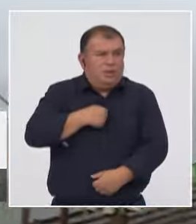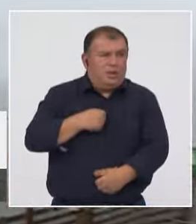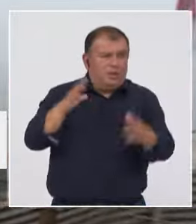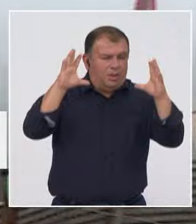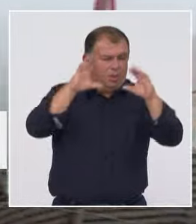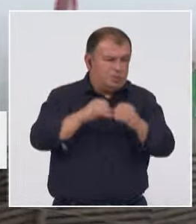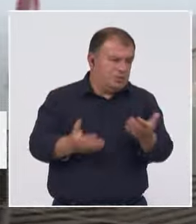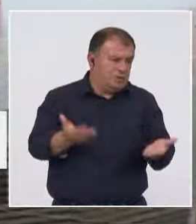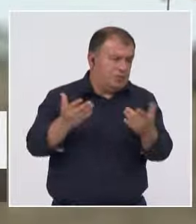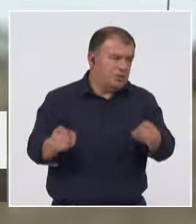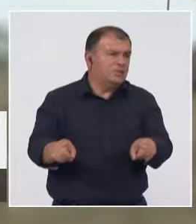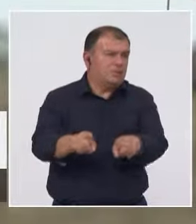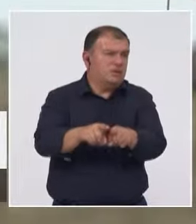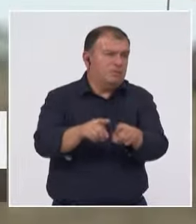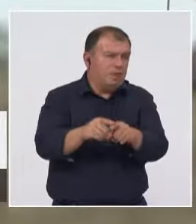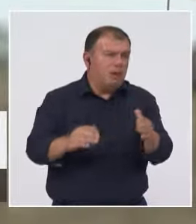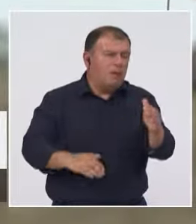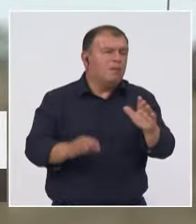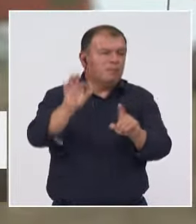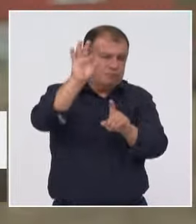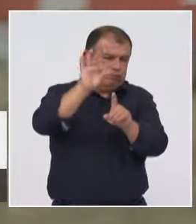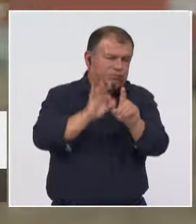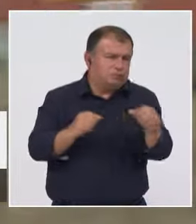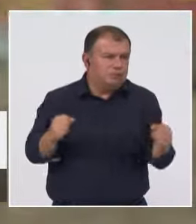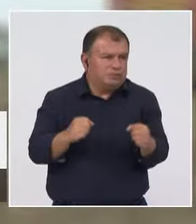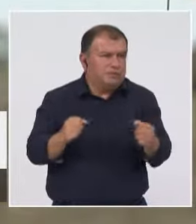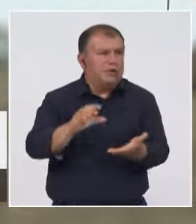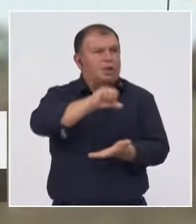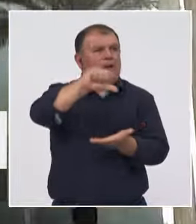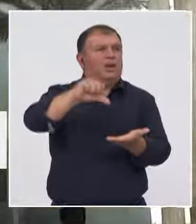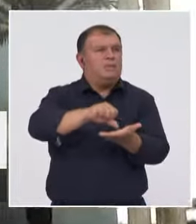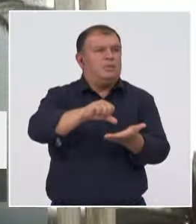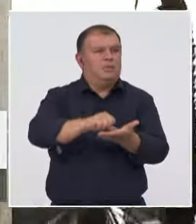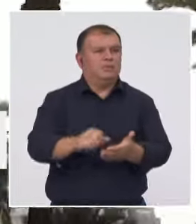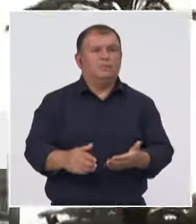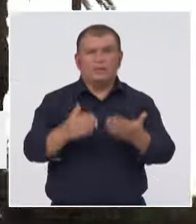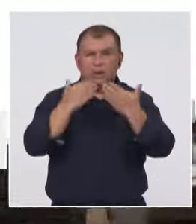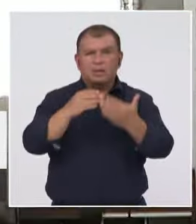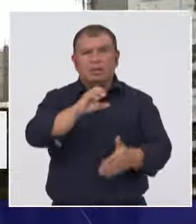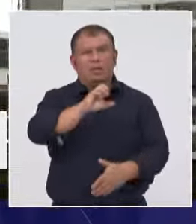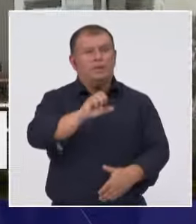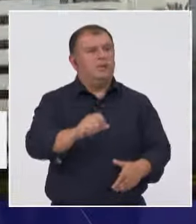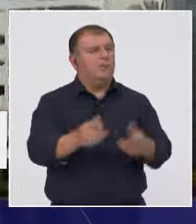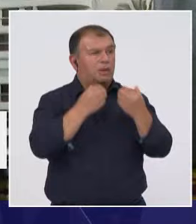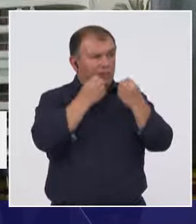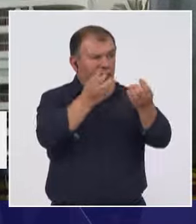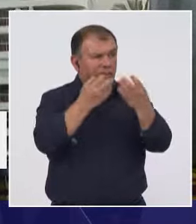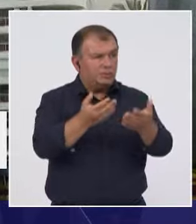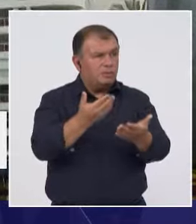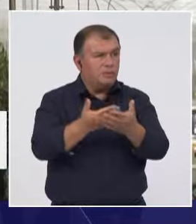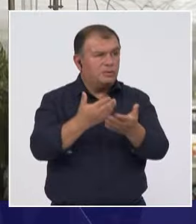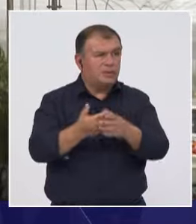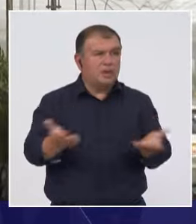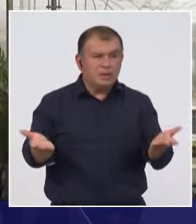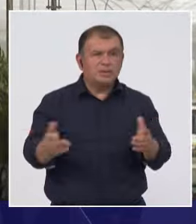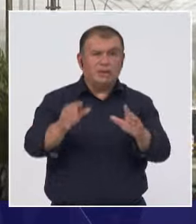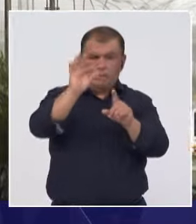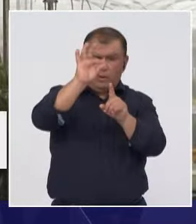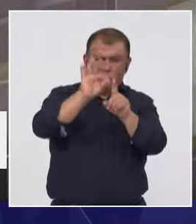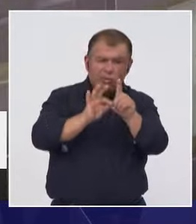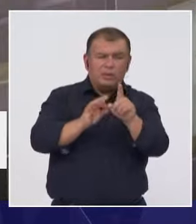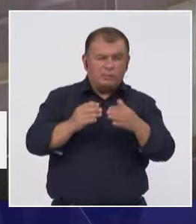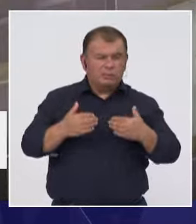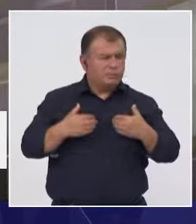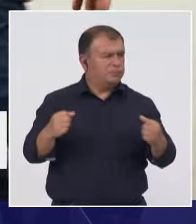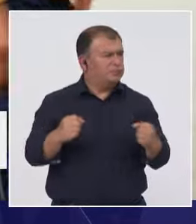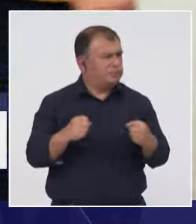noche probablemente también haya bastante frío en la capital, Lorena. Muchas gracias, Stephanie, por esa información. Vemos que las temperaturas siguen estando